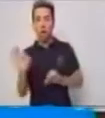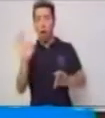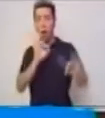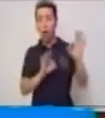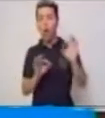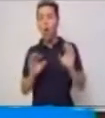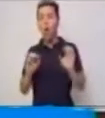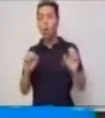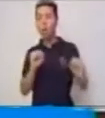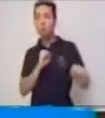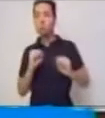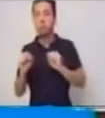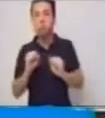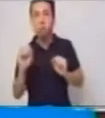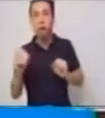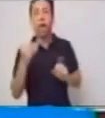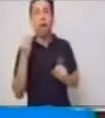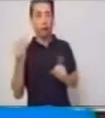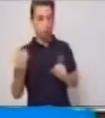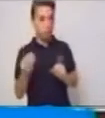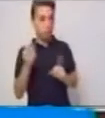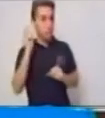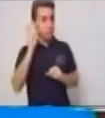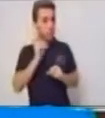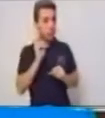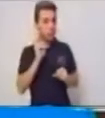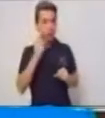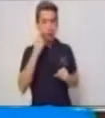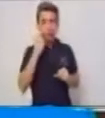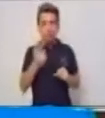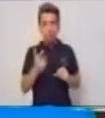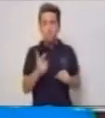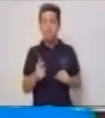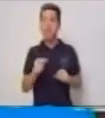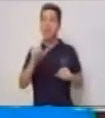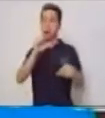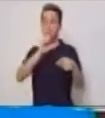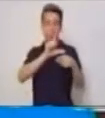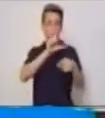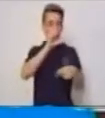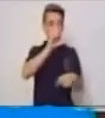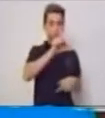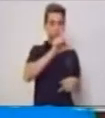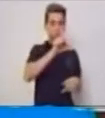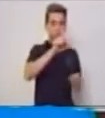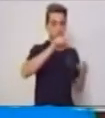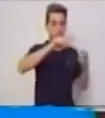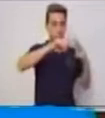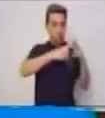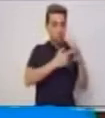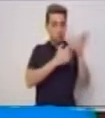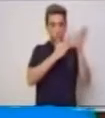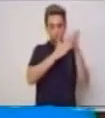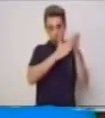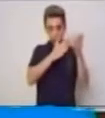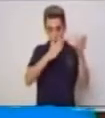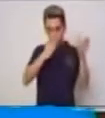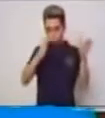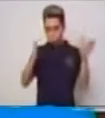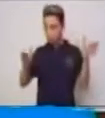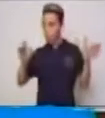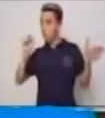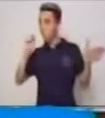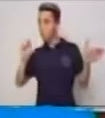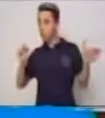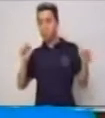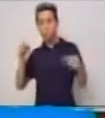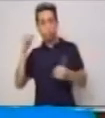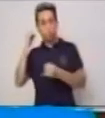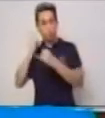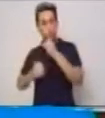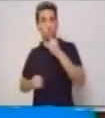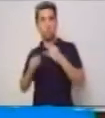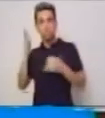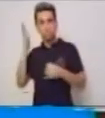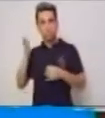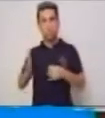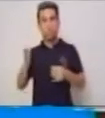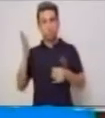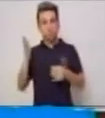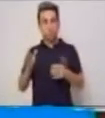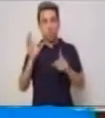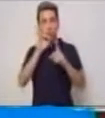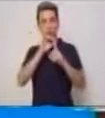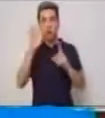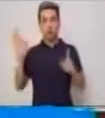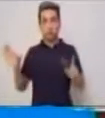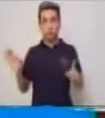favor, ubiquemos que utilicemos la inicial mayúscula y el punto al final de una